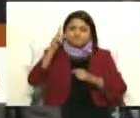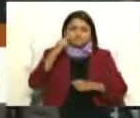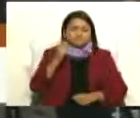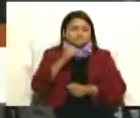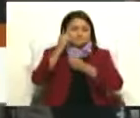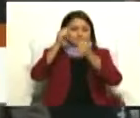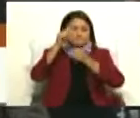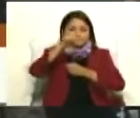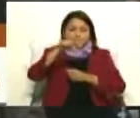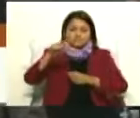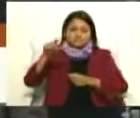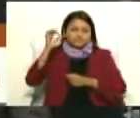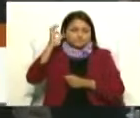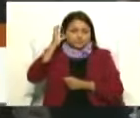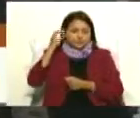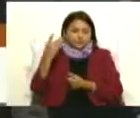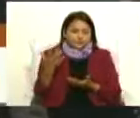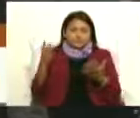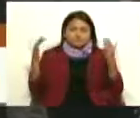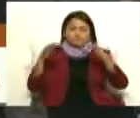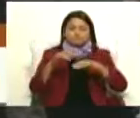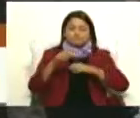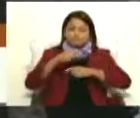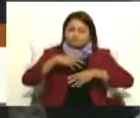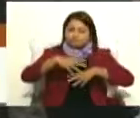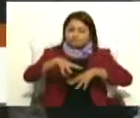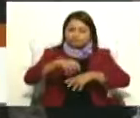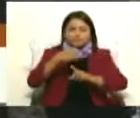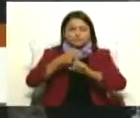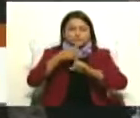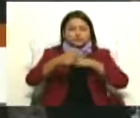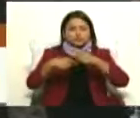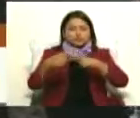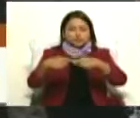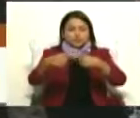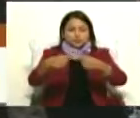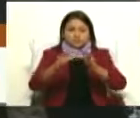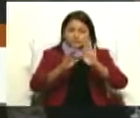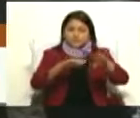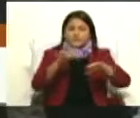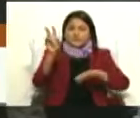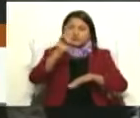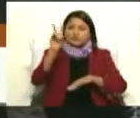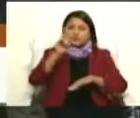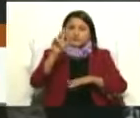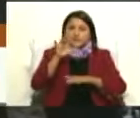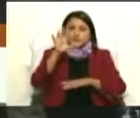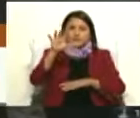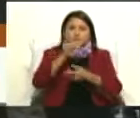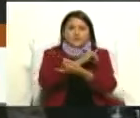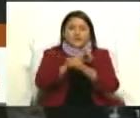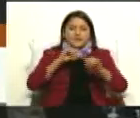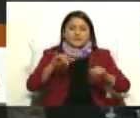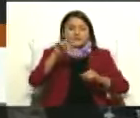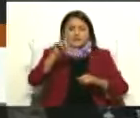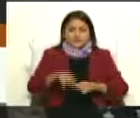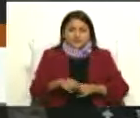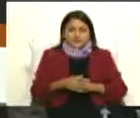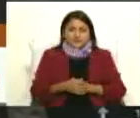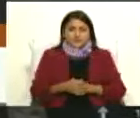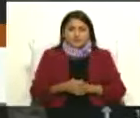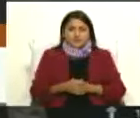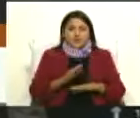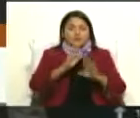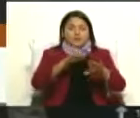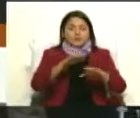las mujeres que salimos a luchar día a día por nuestro país, por nuestra independencia, por nuestros